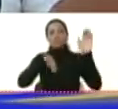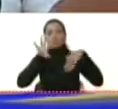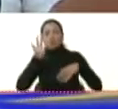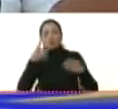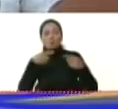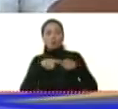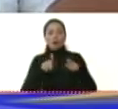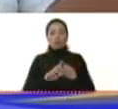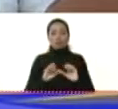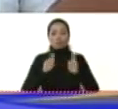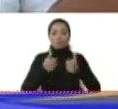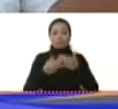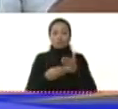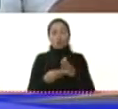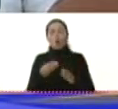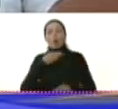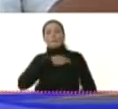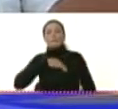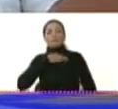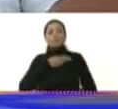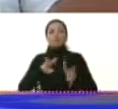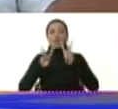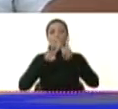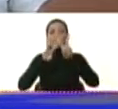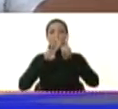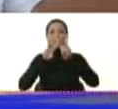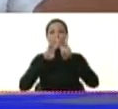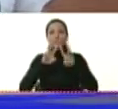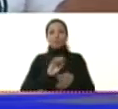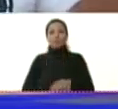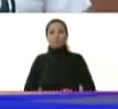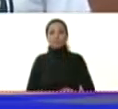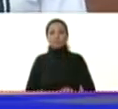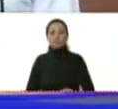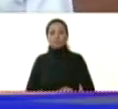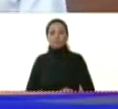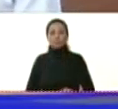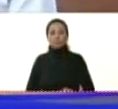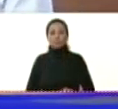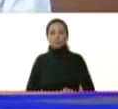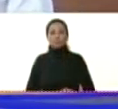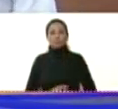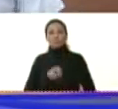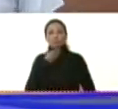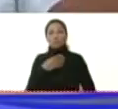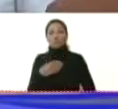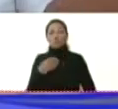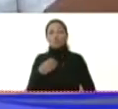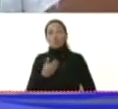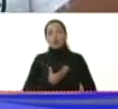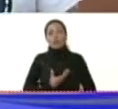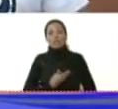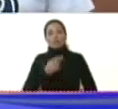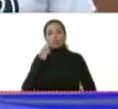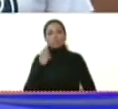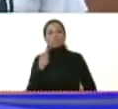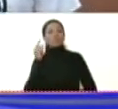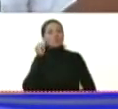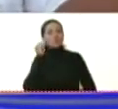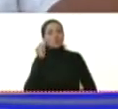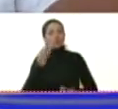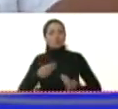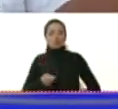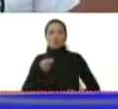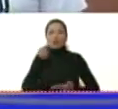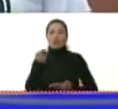191.519 desde que se creó la Gran Misión Vivienda Venezuela. Así que, bueno, Alejandro, me das la llave, Jessica. Yo te